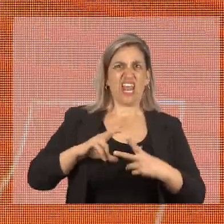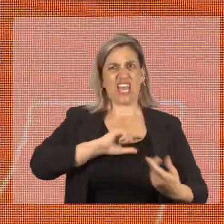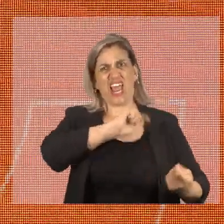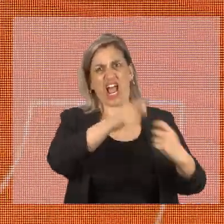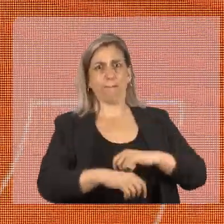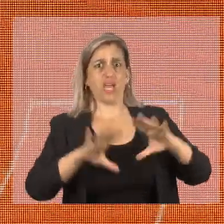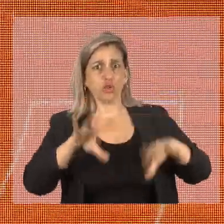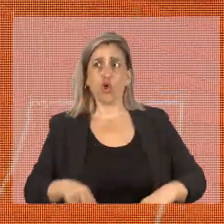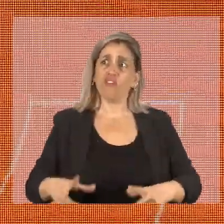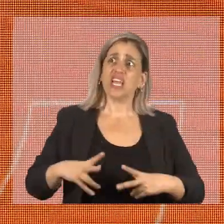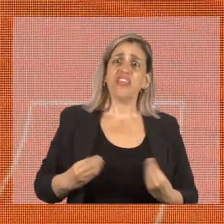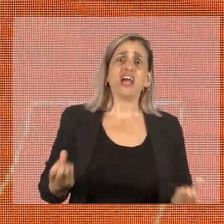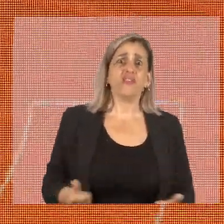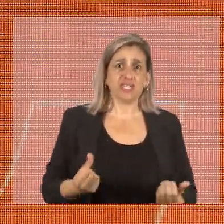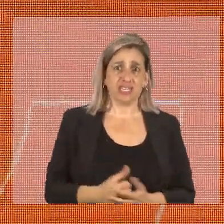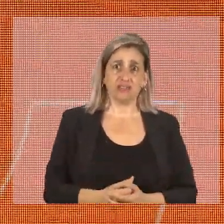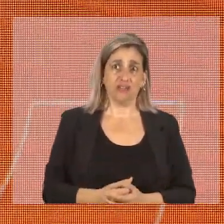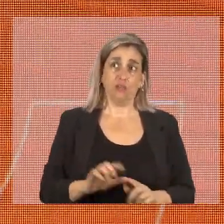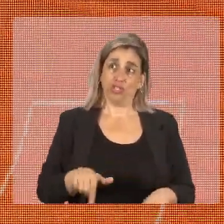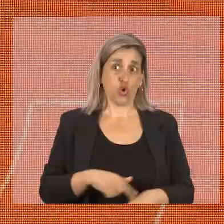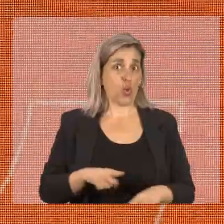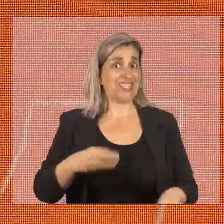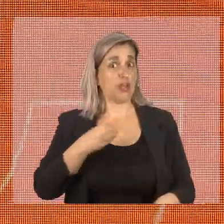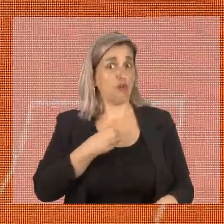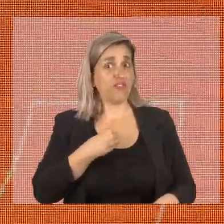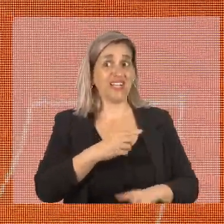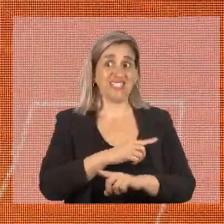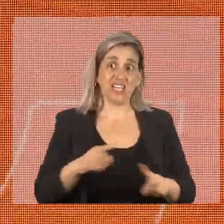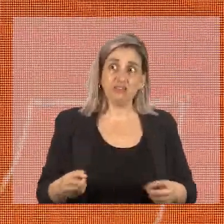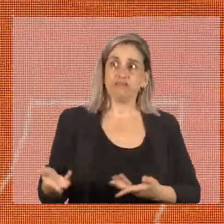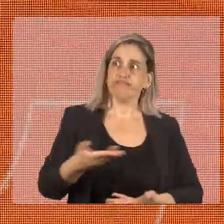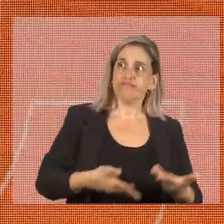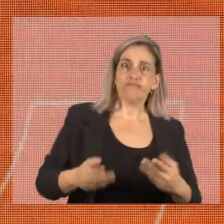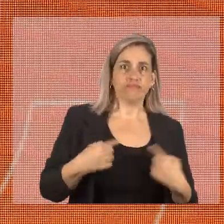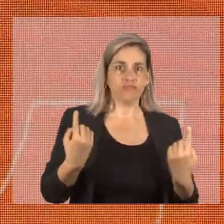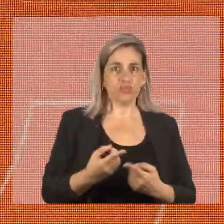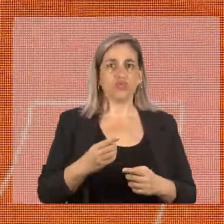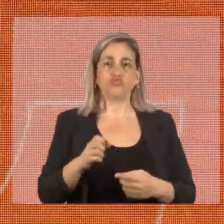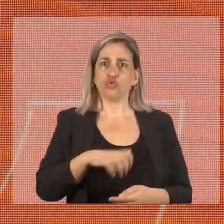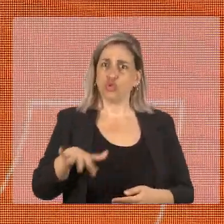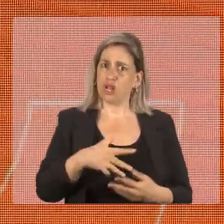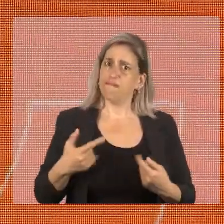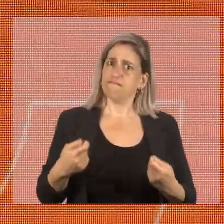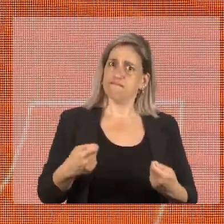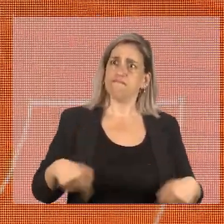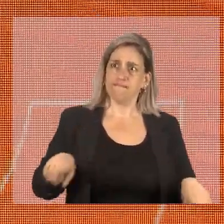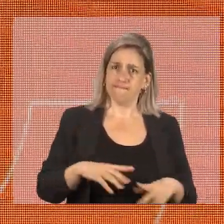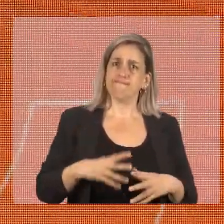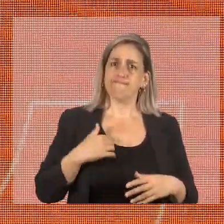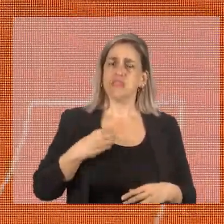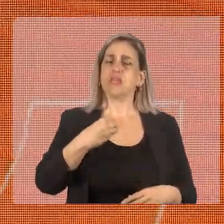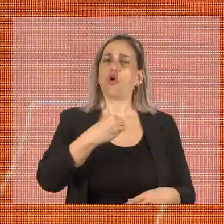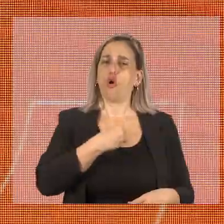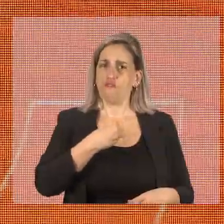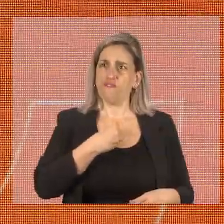bruscamente, que digan cuál es la dirección, porque eso no genera ni confianza ni cohesión social, que es lo que yo hago hincapié que tiene que tener un